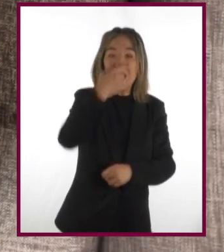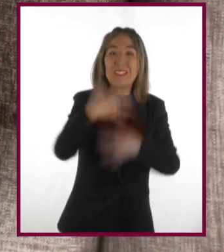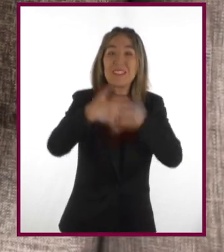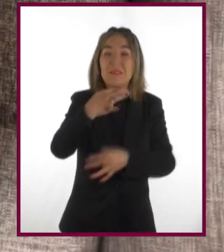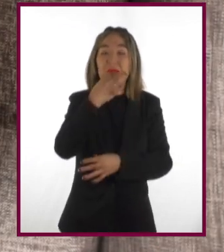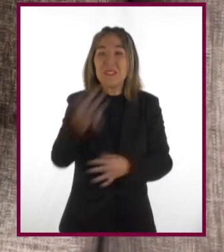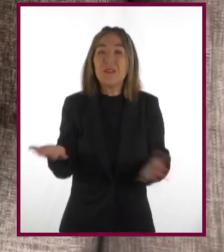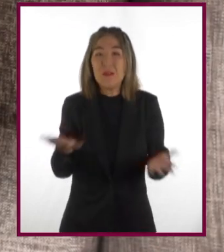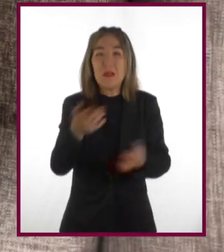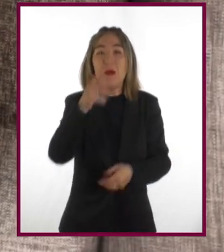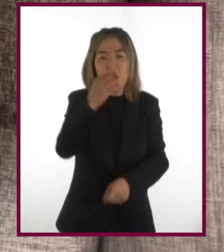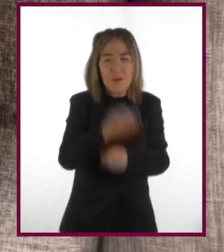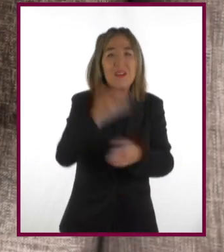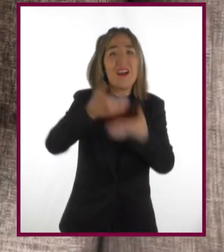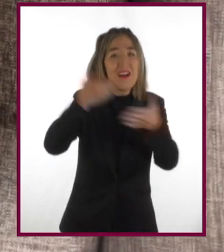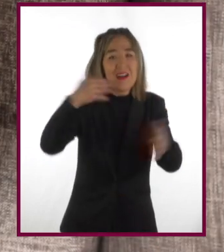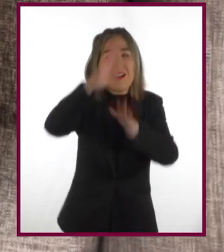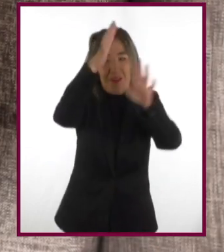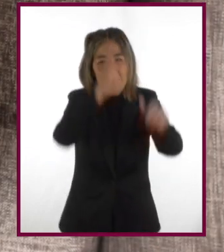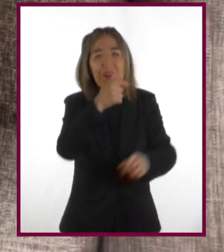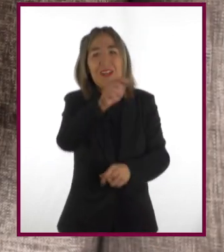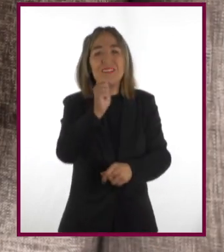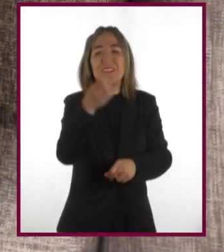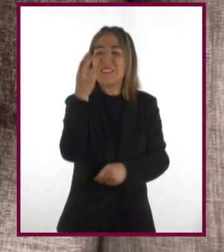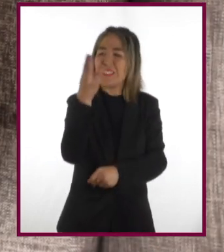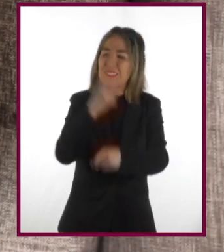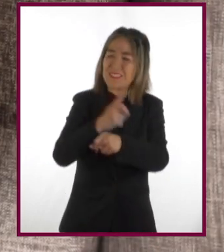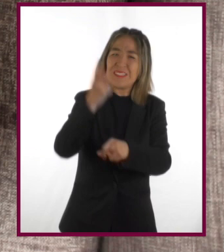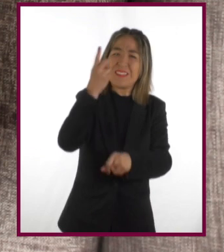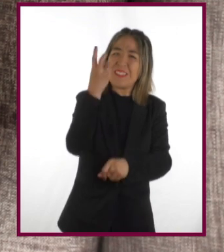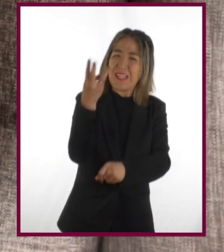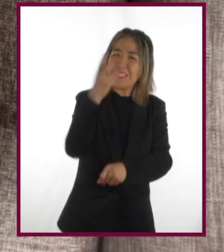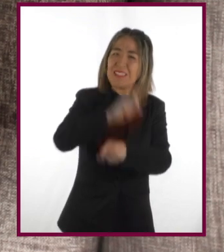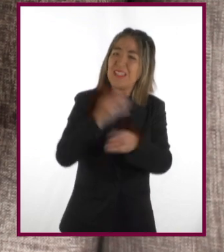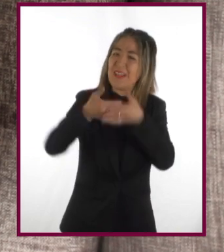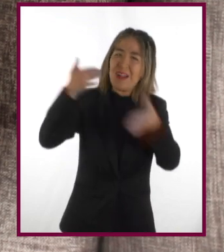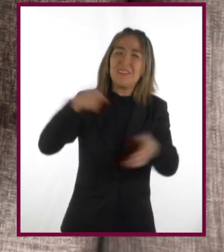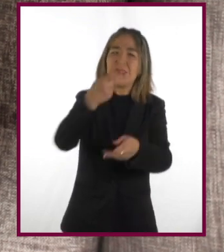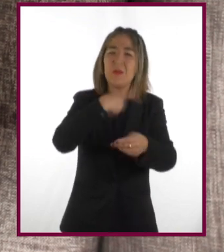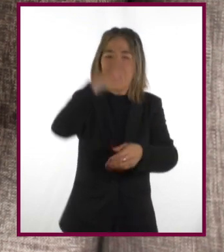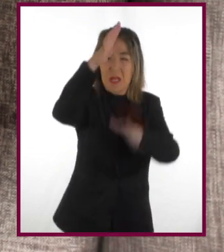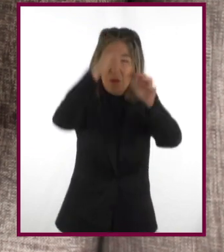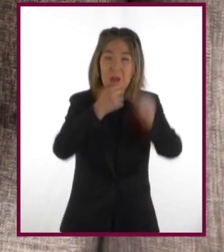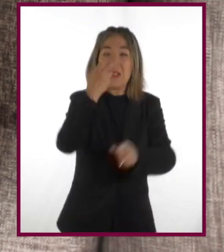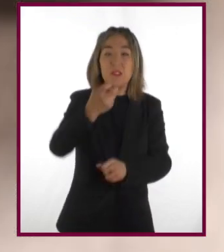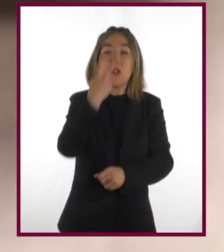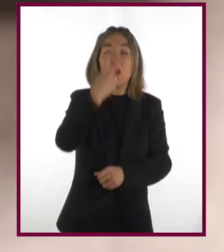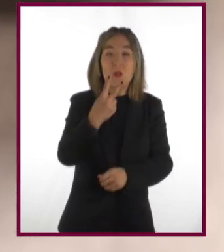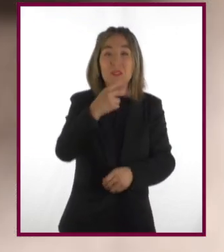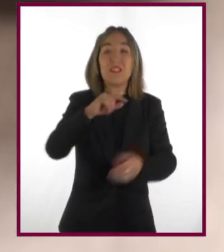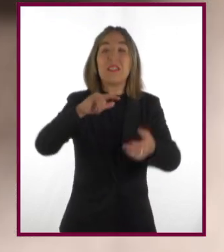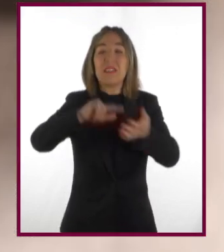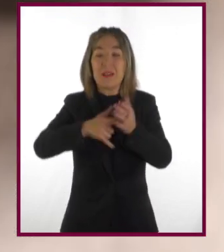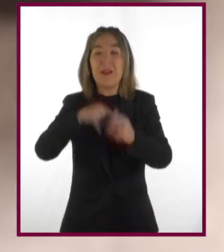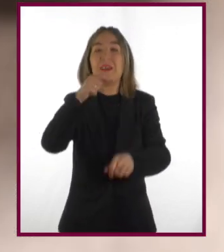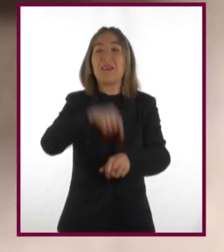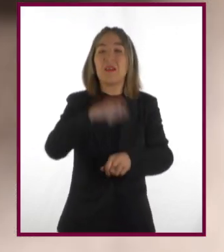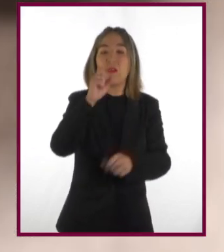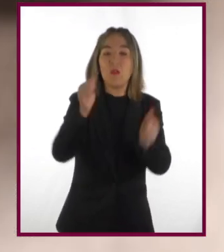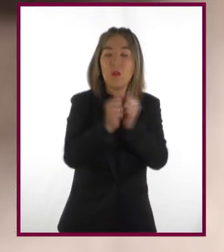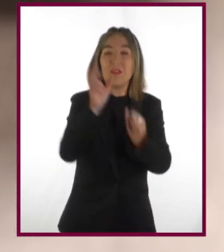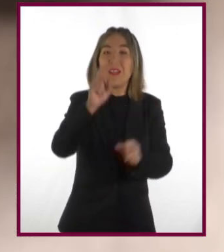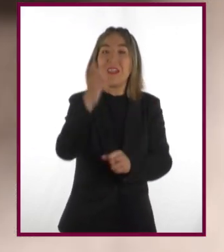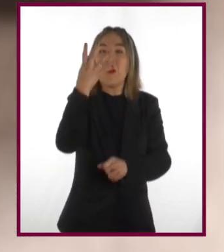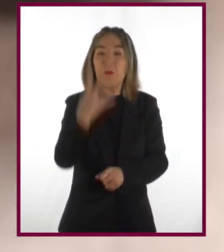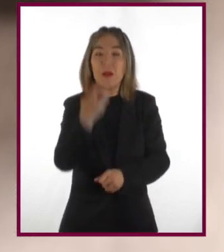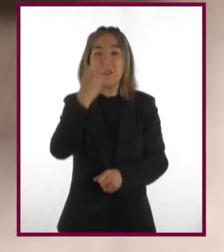15 minutos. Si quedamos desde hace 3 días. Acuérdate que desde las 12:14 a las 2 de la tarde con 34 va a ser